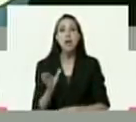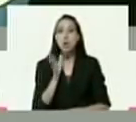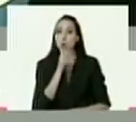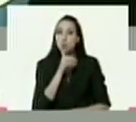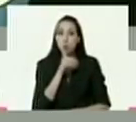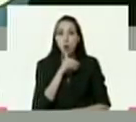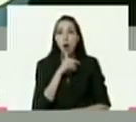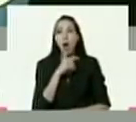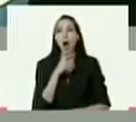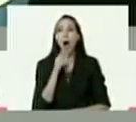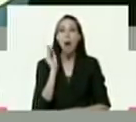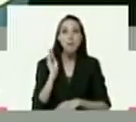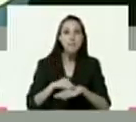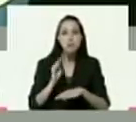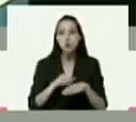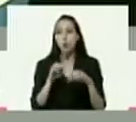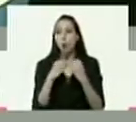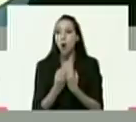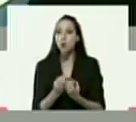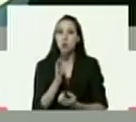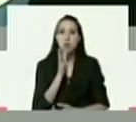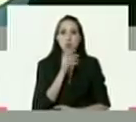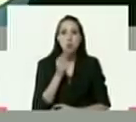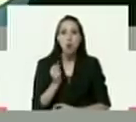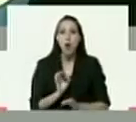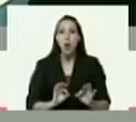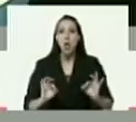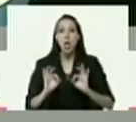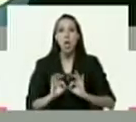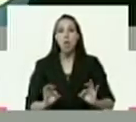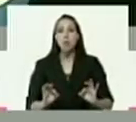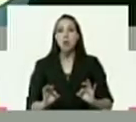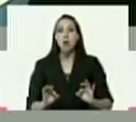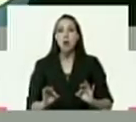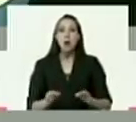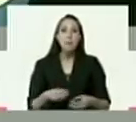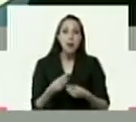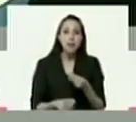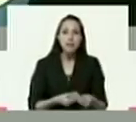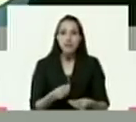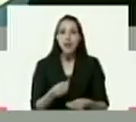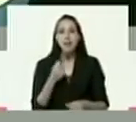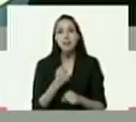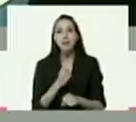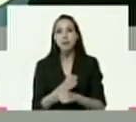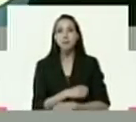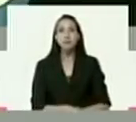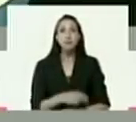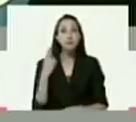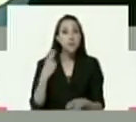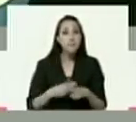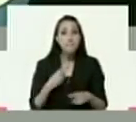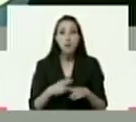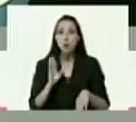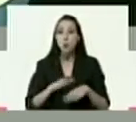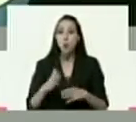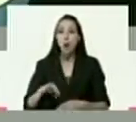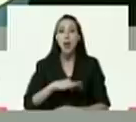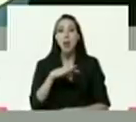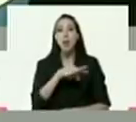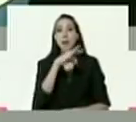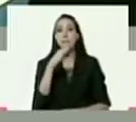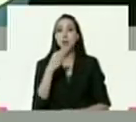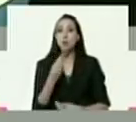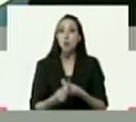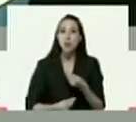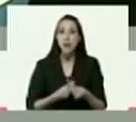órgano muerto y que ese órgano se le reviviera en teoría para tomar acción. Ahora, es peligroso, sí, porque en el espíritu con